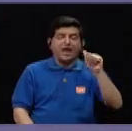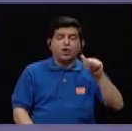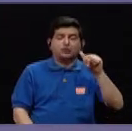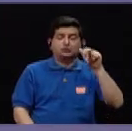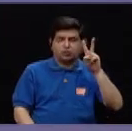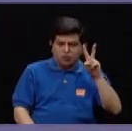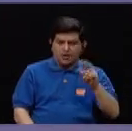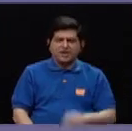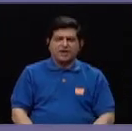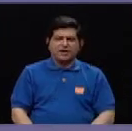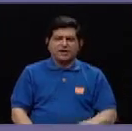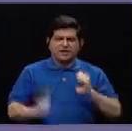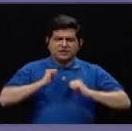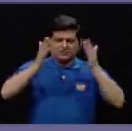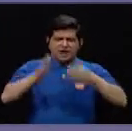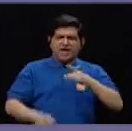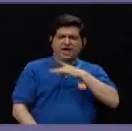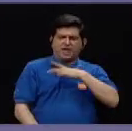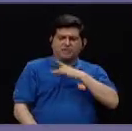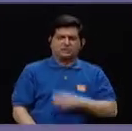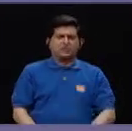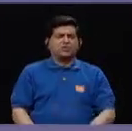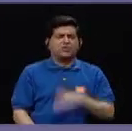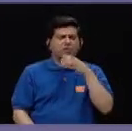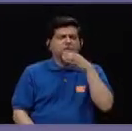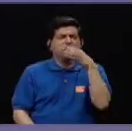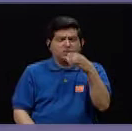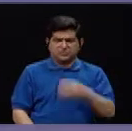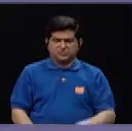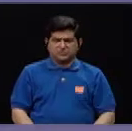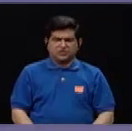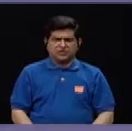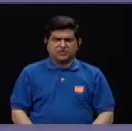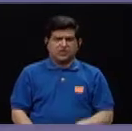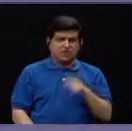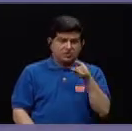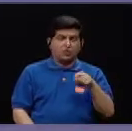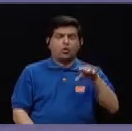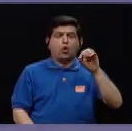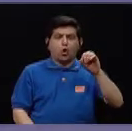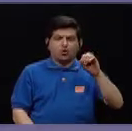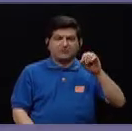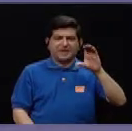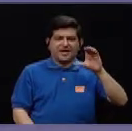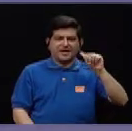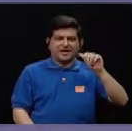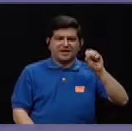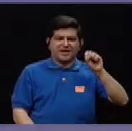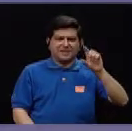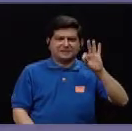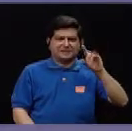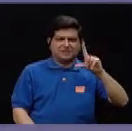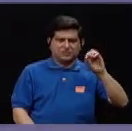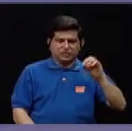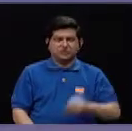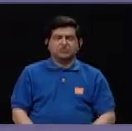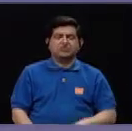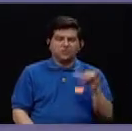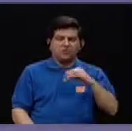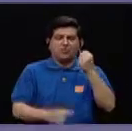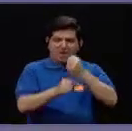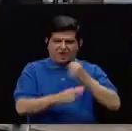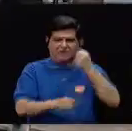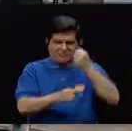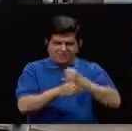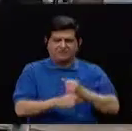que es un actor chileno también, Así es, sí. Alonso me recomendó con don Óscar Castillo para hacer La